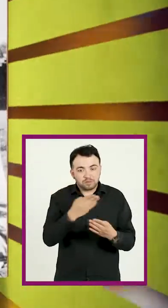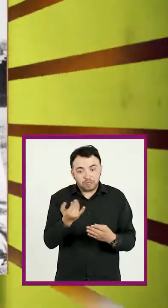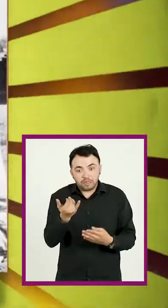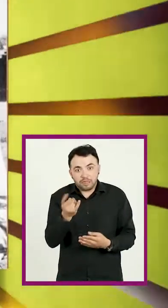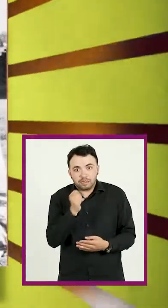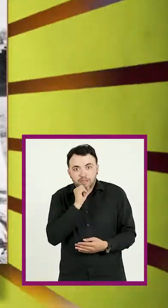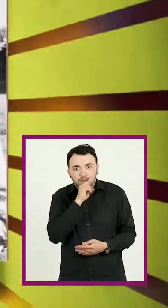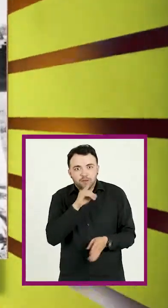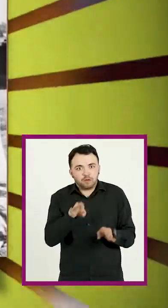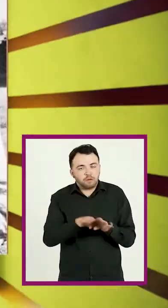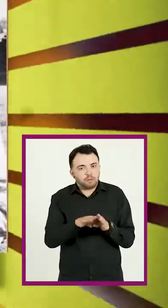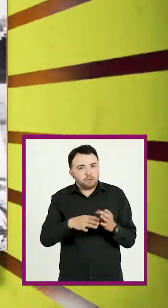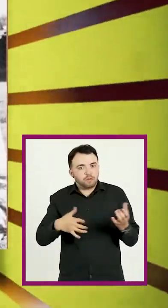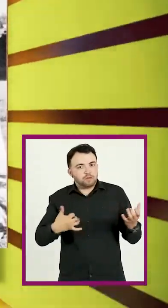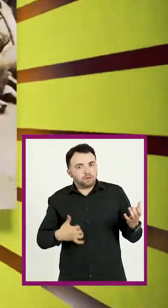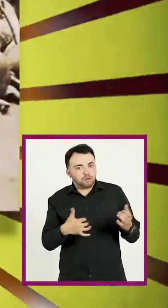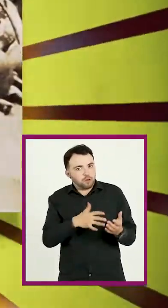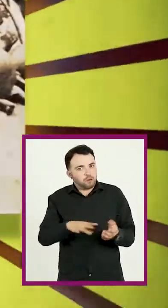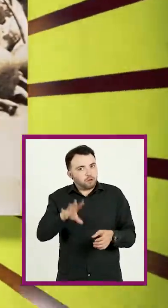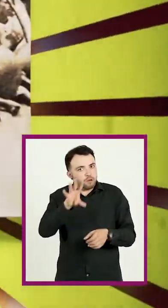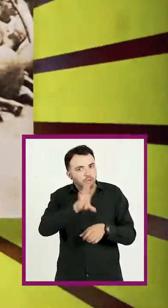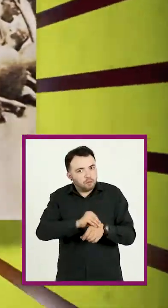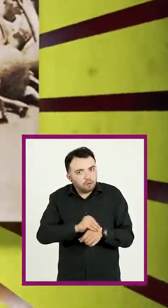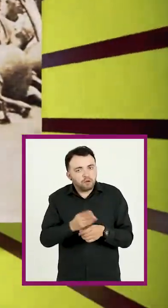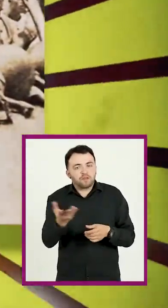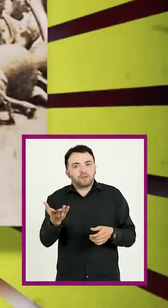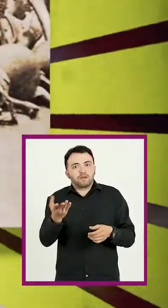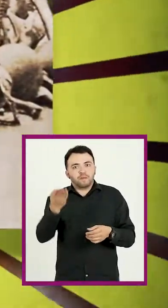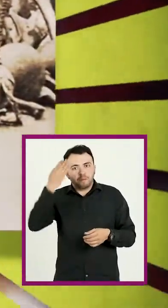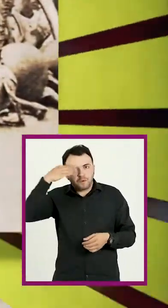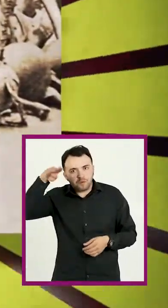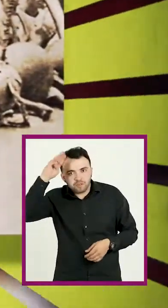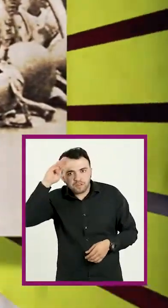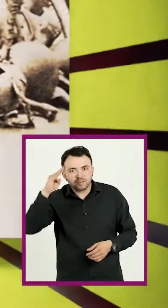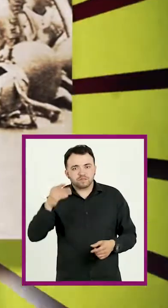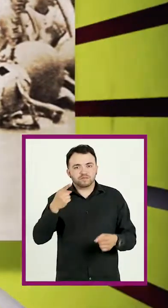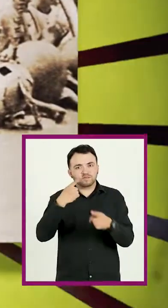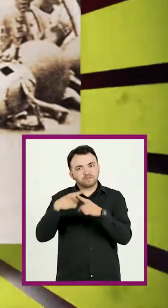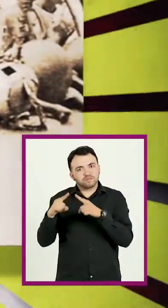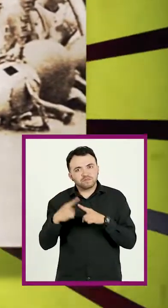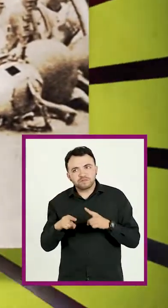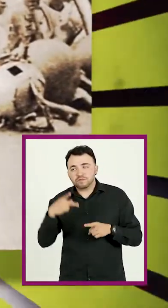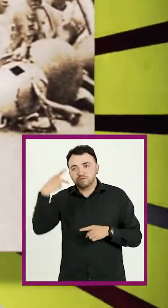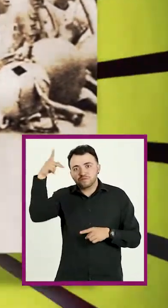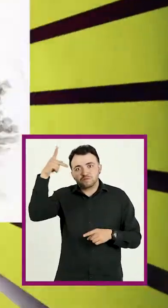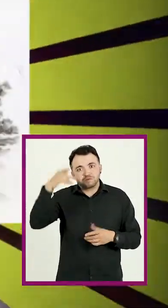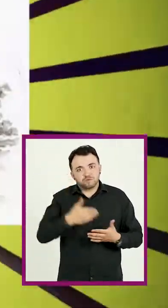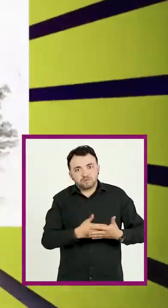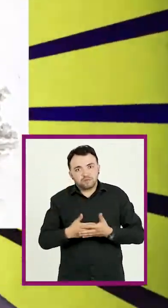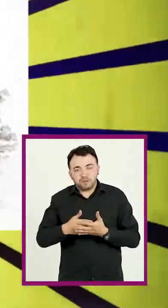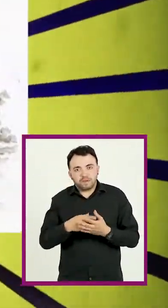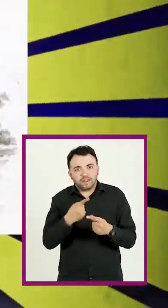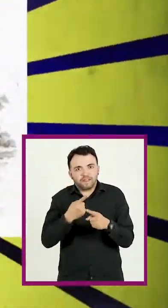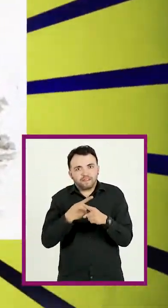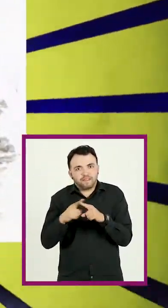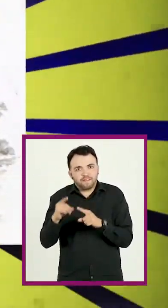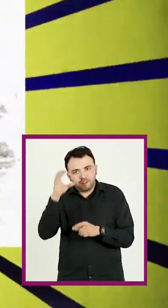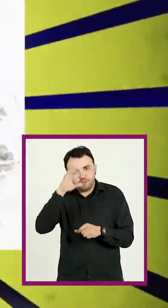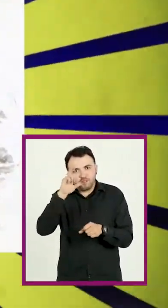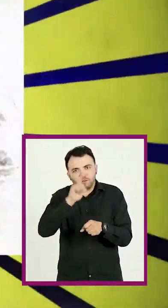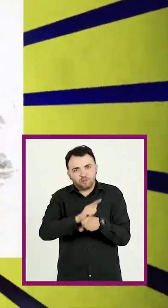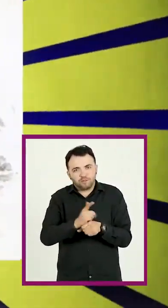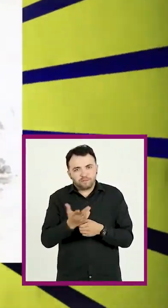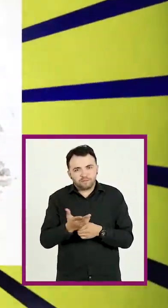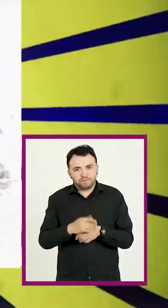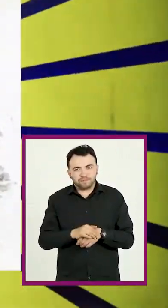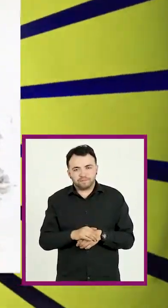bodas, en bautizos, bueno, el equivalente a un bautizo, en ceremonias de nombramiento de los bebés, y bueno,